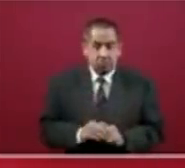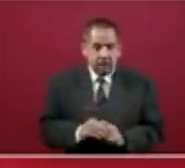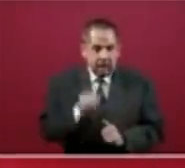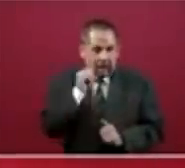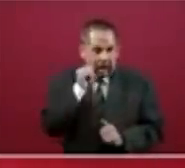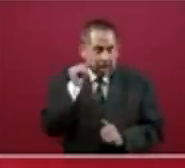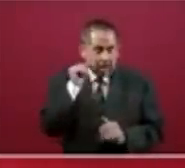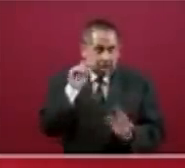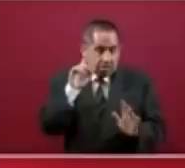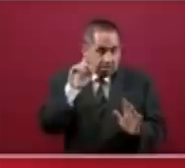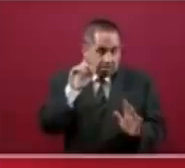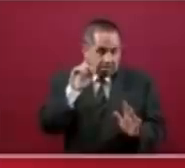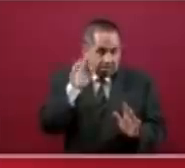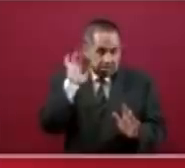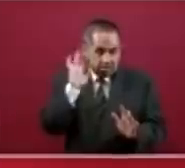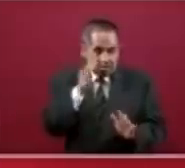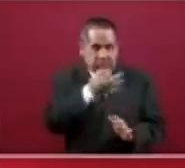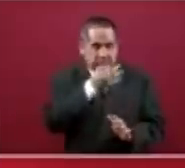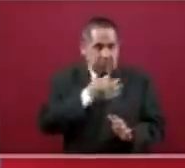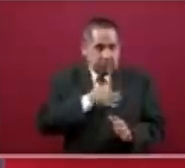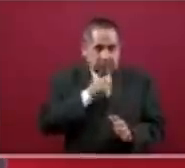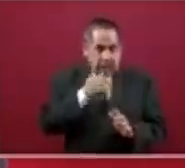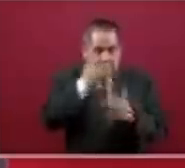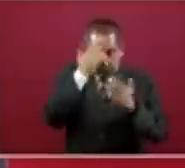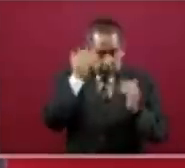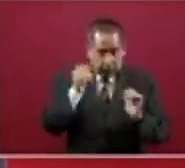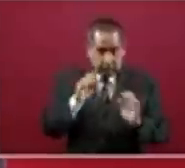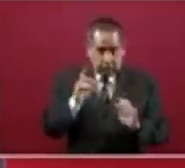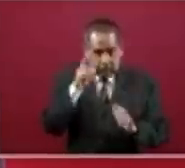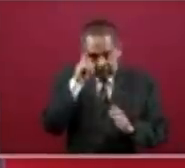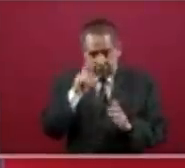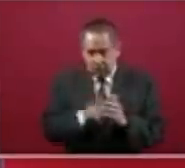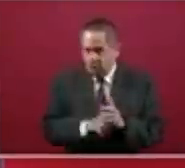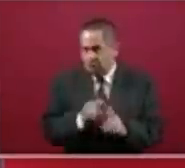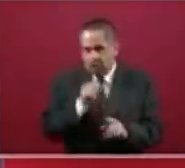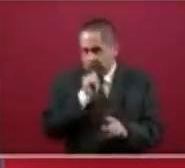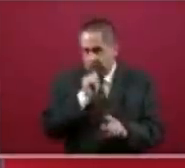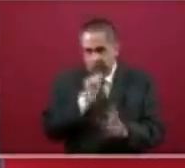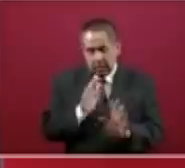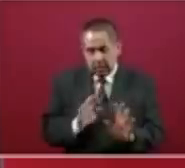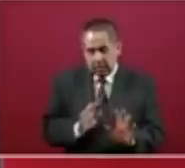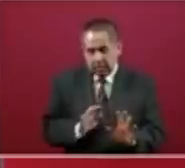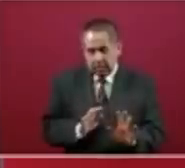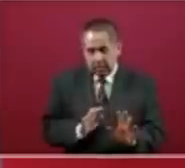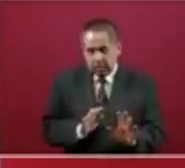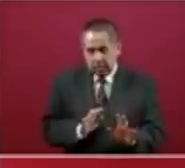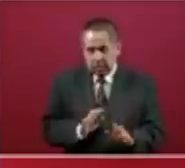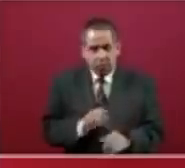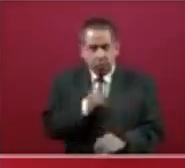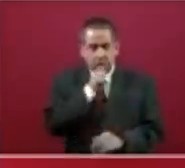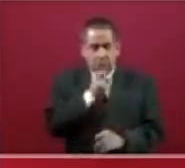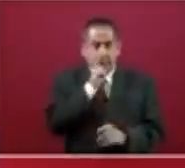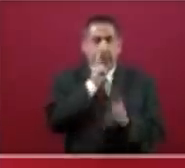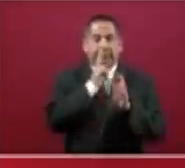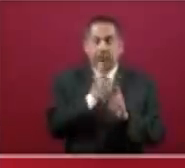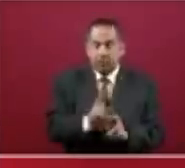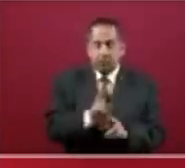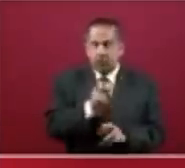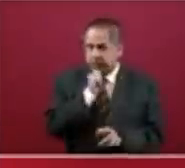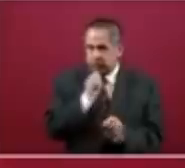ayer y que no me haya informado, pero creo que todavía no resuelven